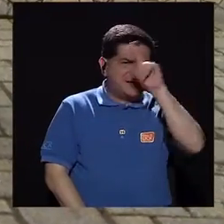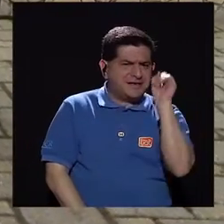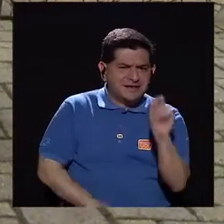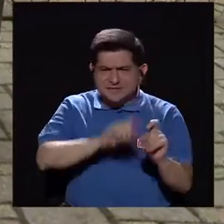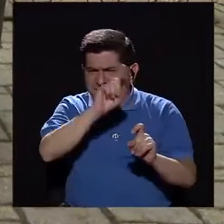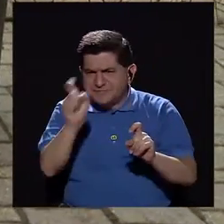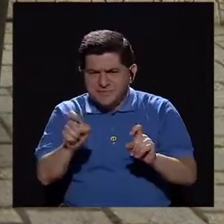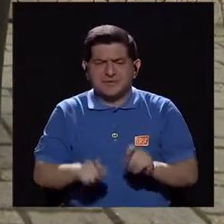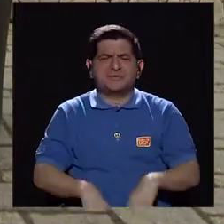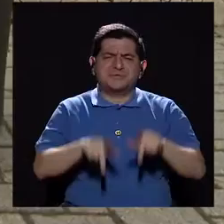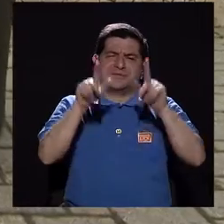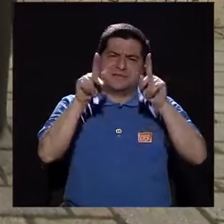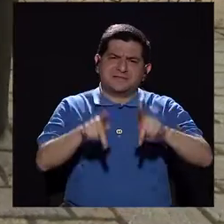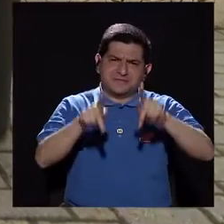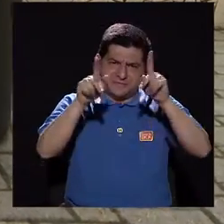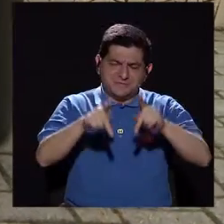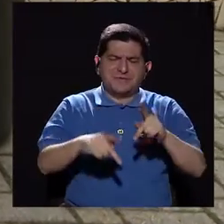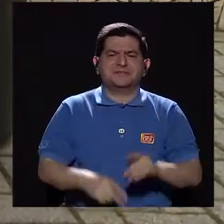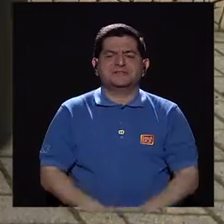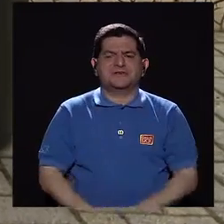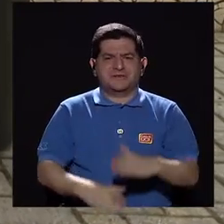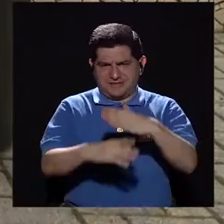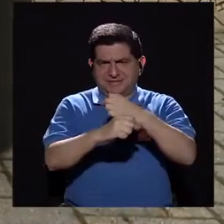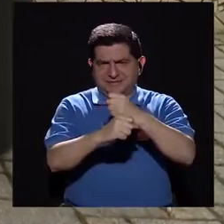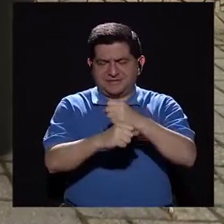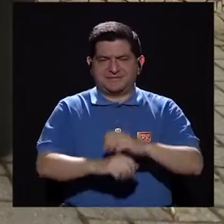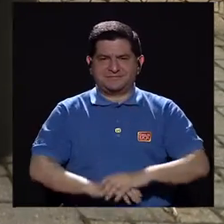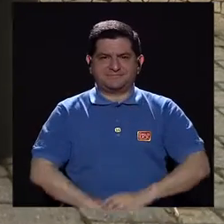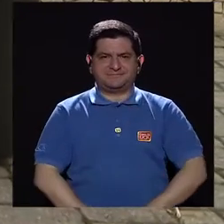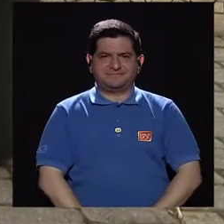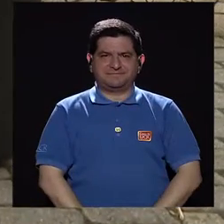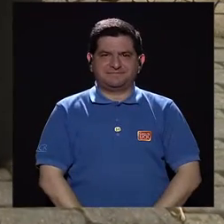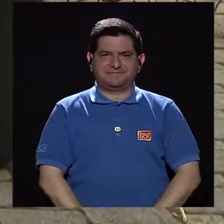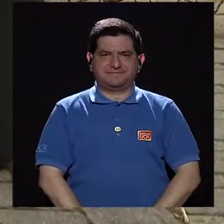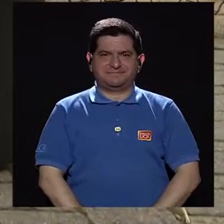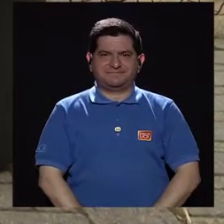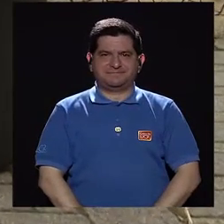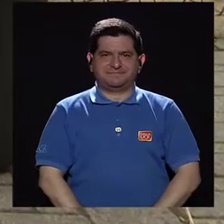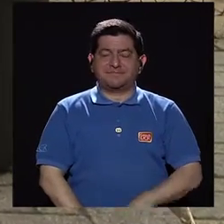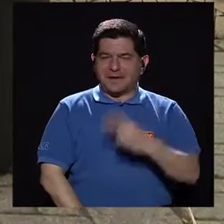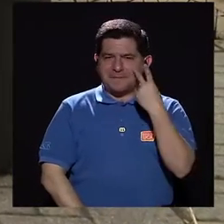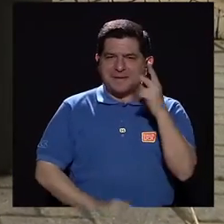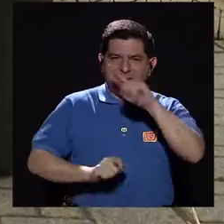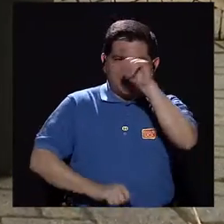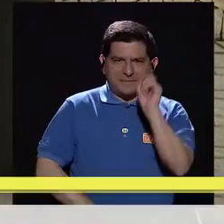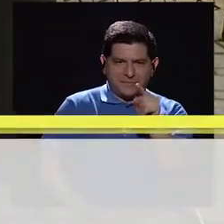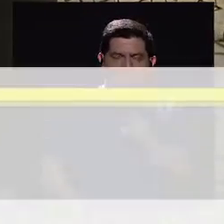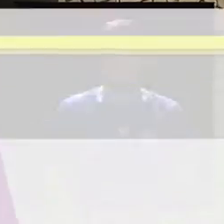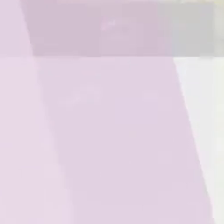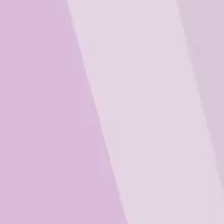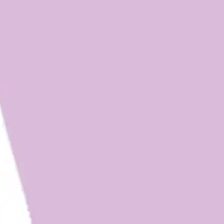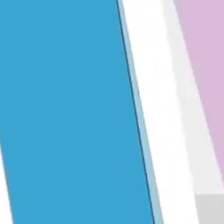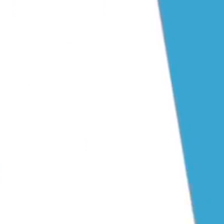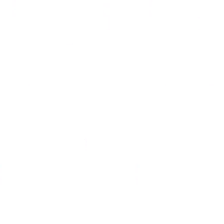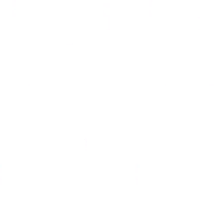primeras preguntas que amablemente nos quisieron compartir. Claro que sí. Vamos a verlas.